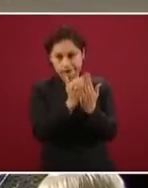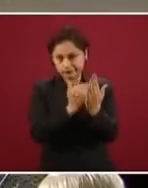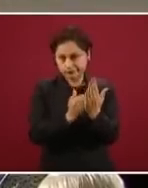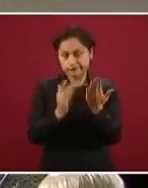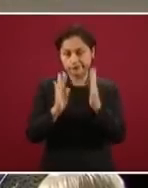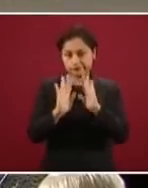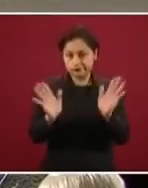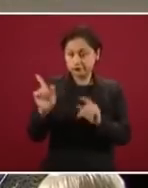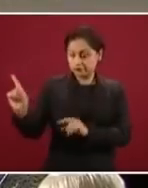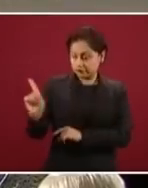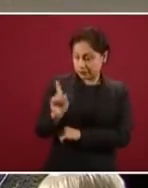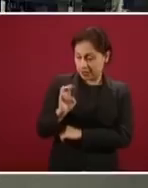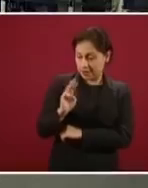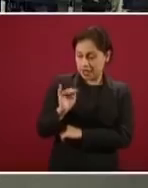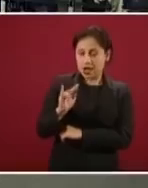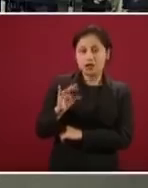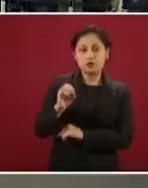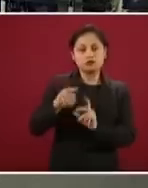introducción